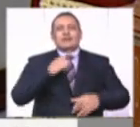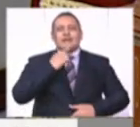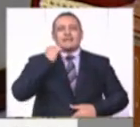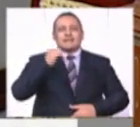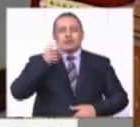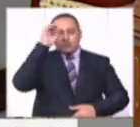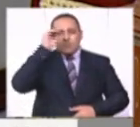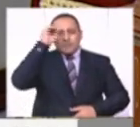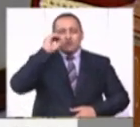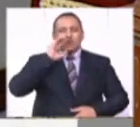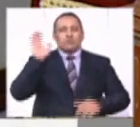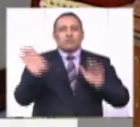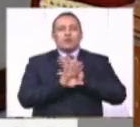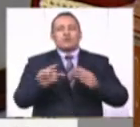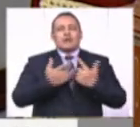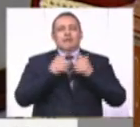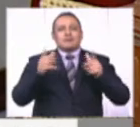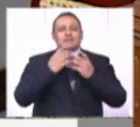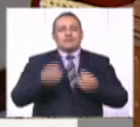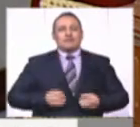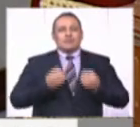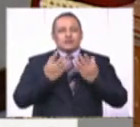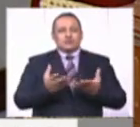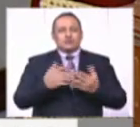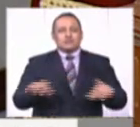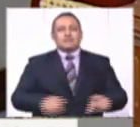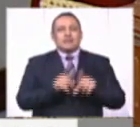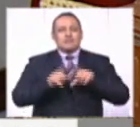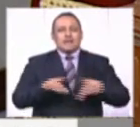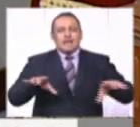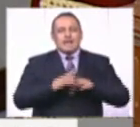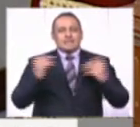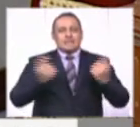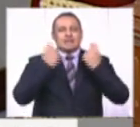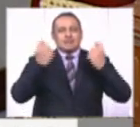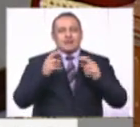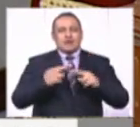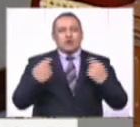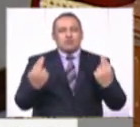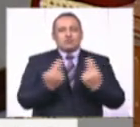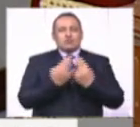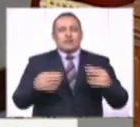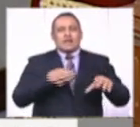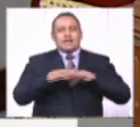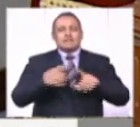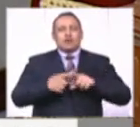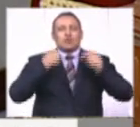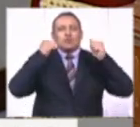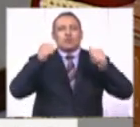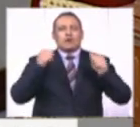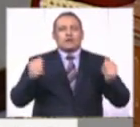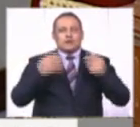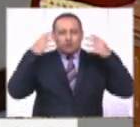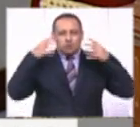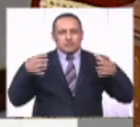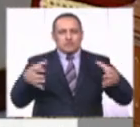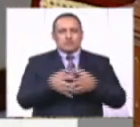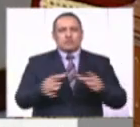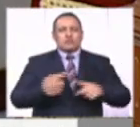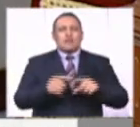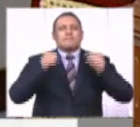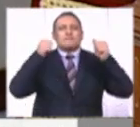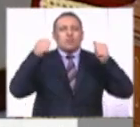de opinión a la libertad de expresión a celebrar reuniones realizar huelgas concentraciones